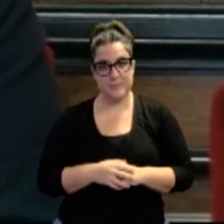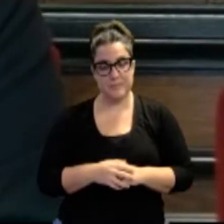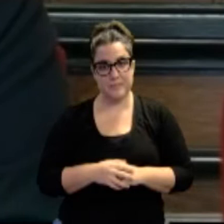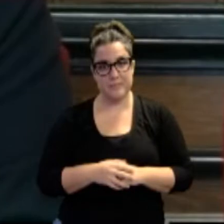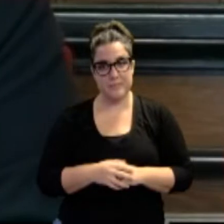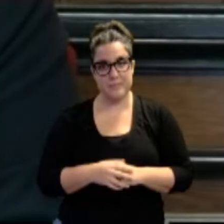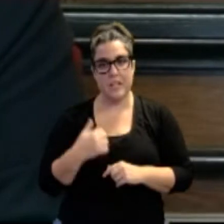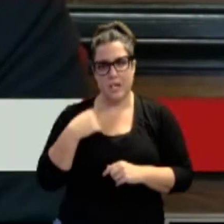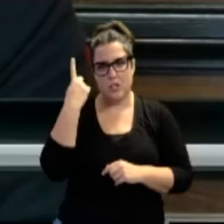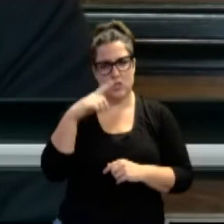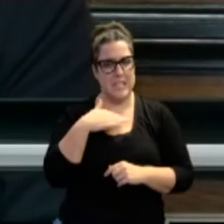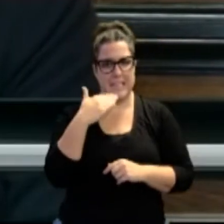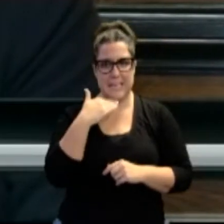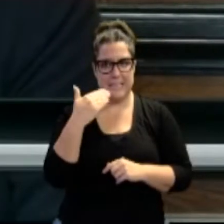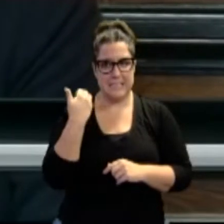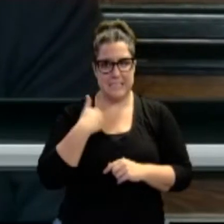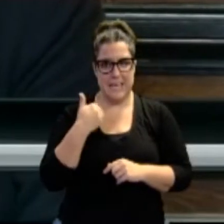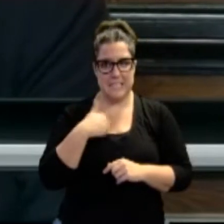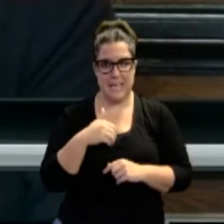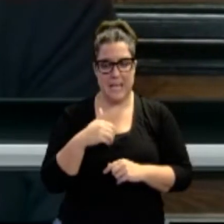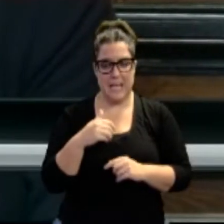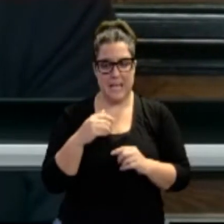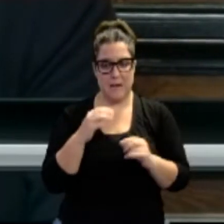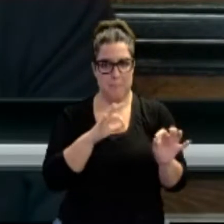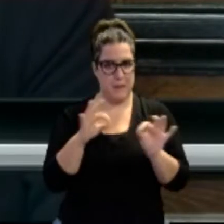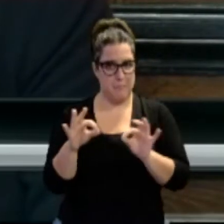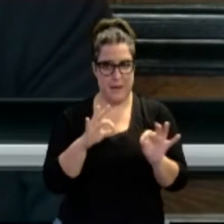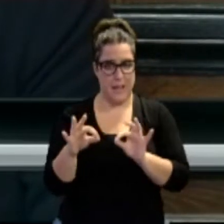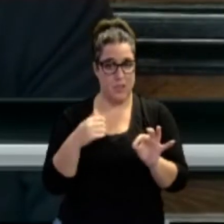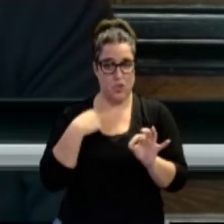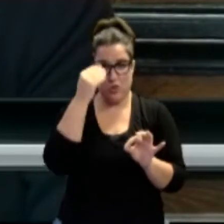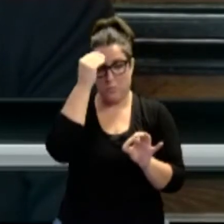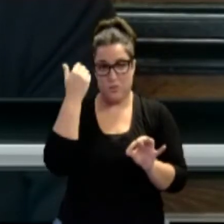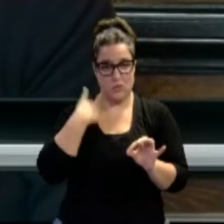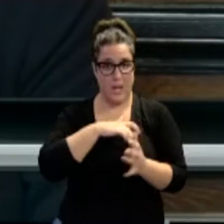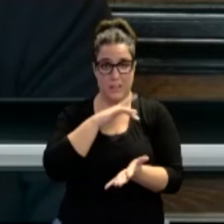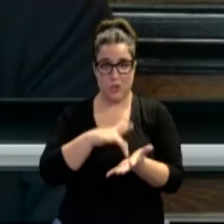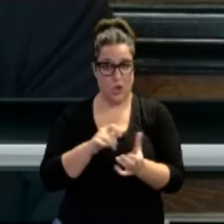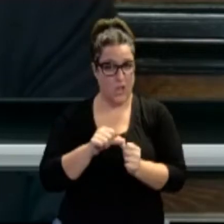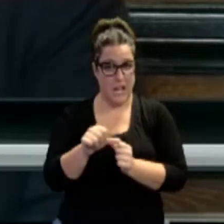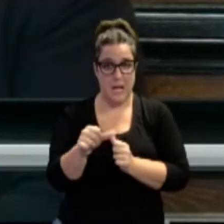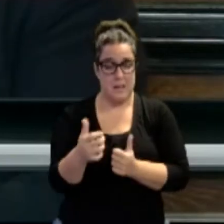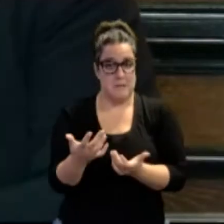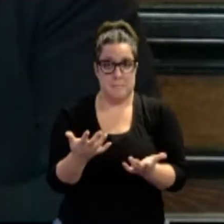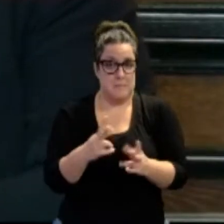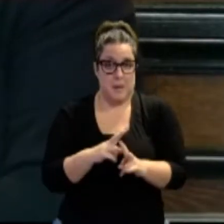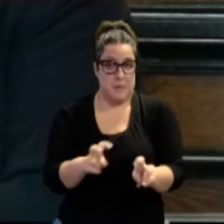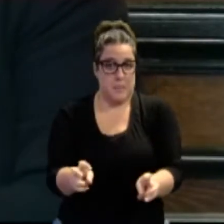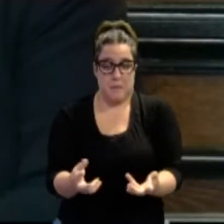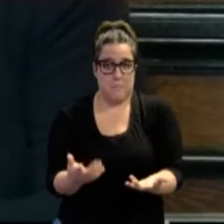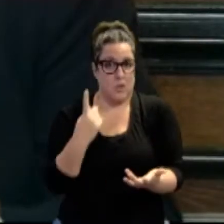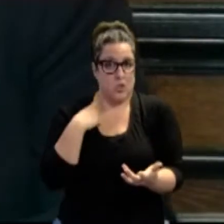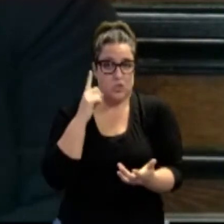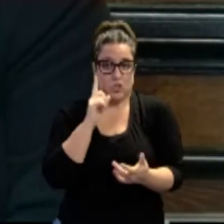Me consta que está prácticamente todo ultimado, entonces entiendo que se podrán producir en los primeros semanas